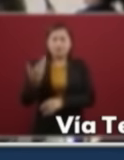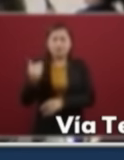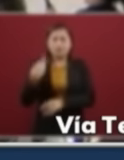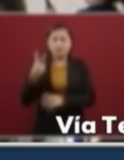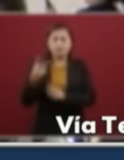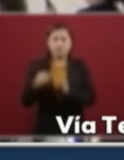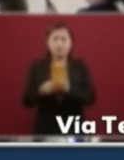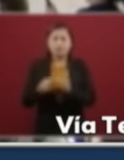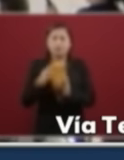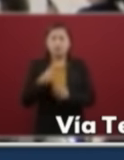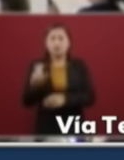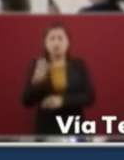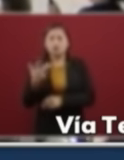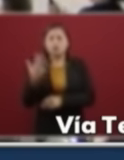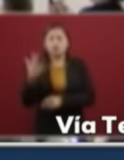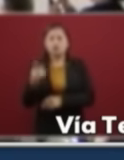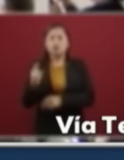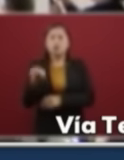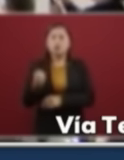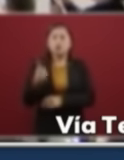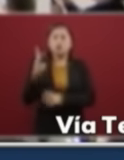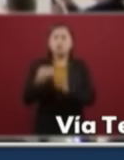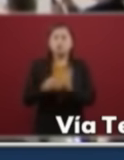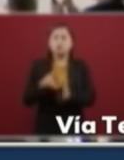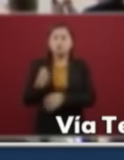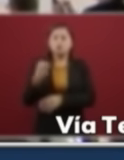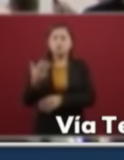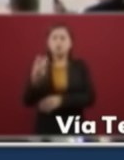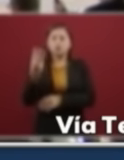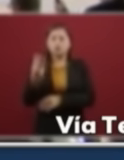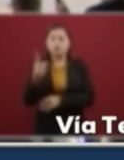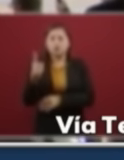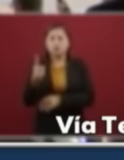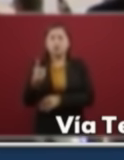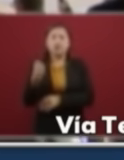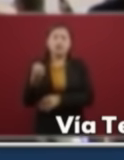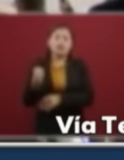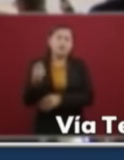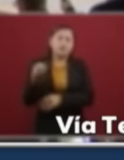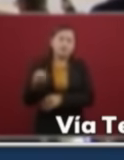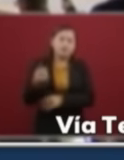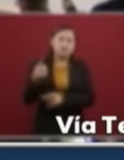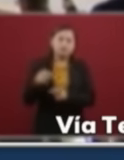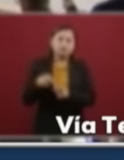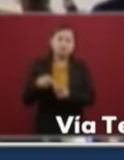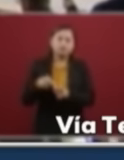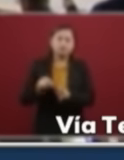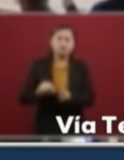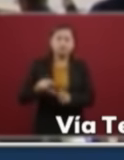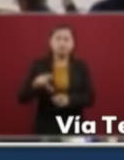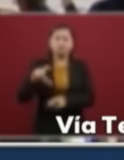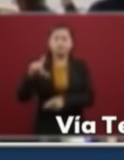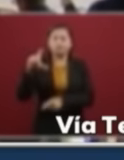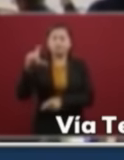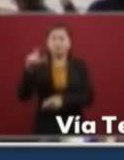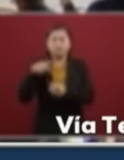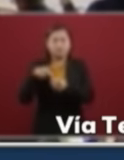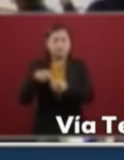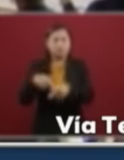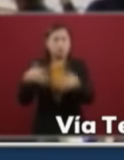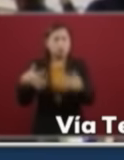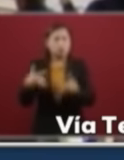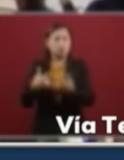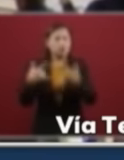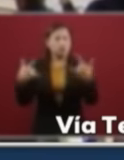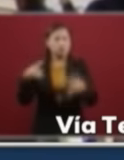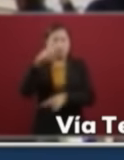lo importante yo creo era repreguntar. Uno va a esas conferencias, hace una pregunta y se sienta, no. O sea,